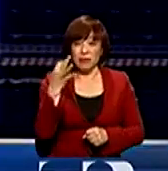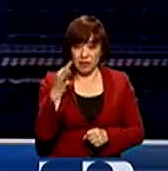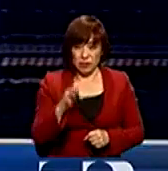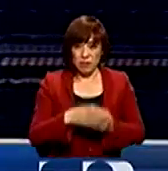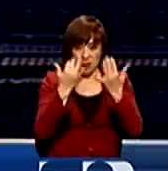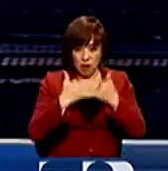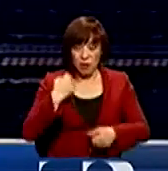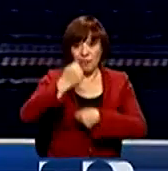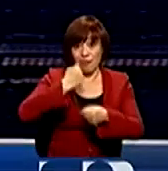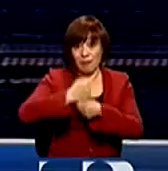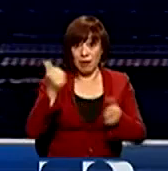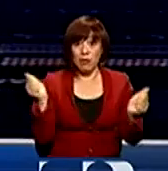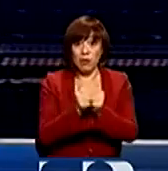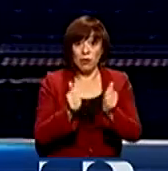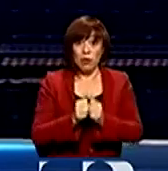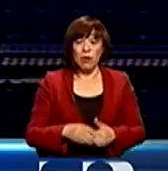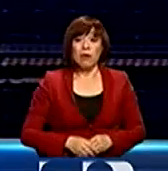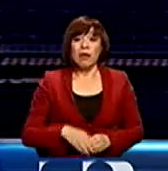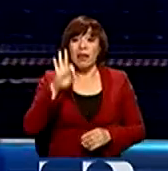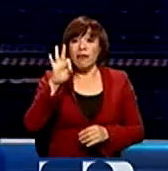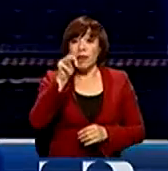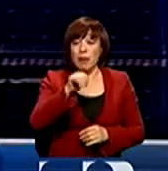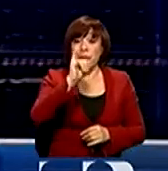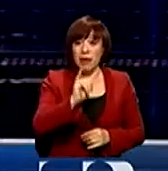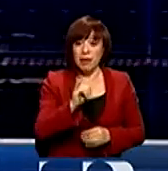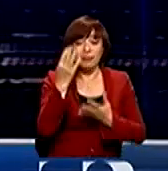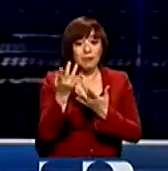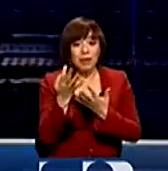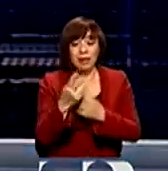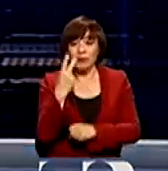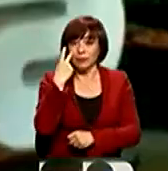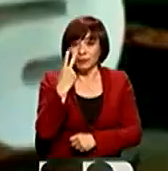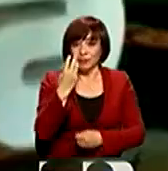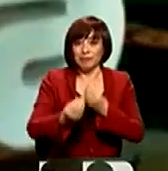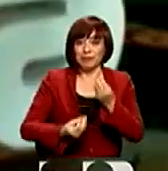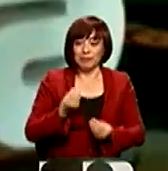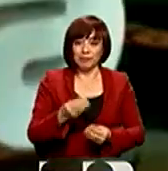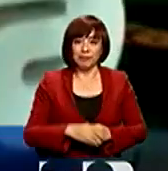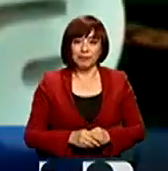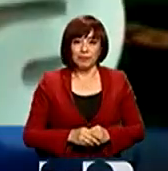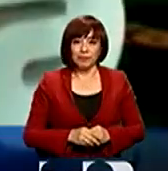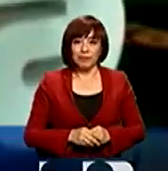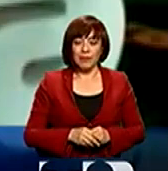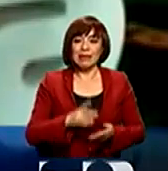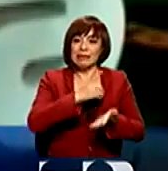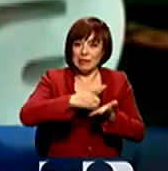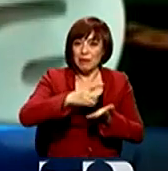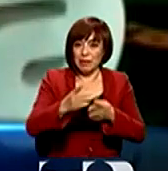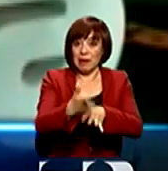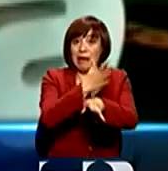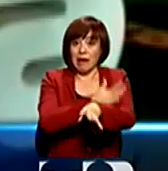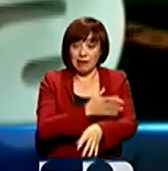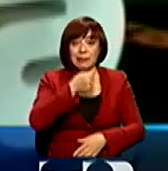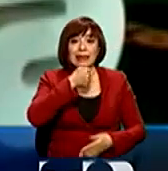Banco Interamericano de Desarrollo en un proceso de monetización de activos. Hace apenas semanas, en una entrevista radial,